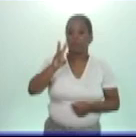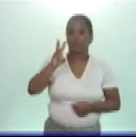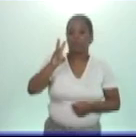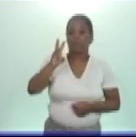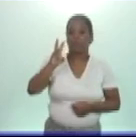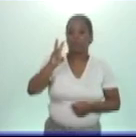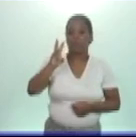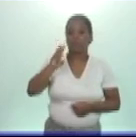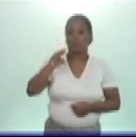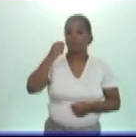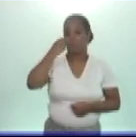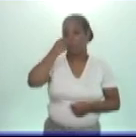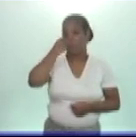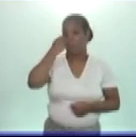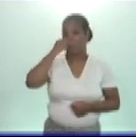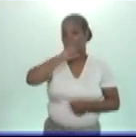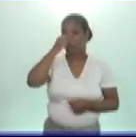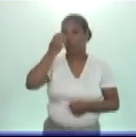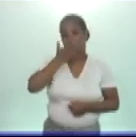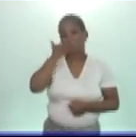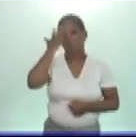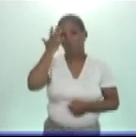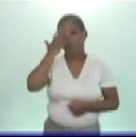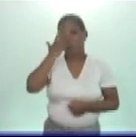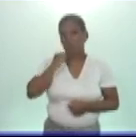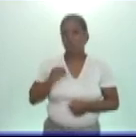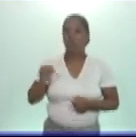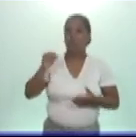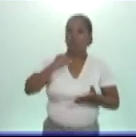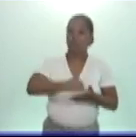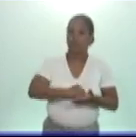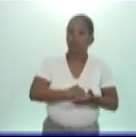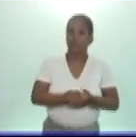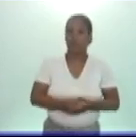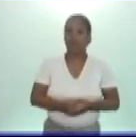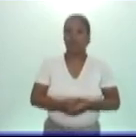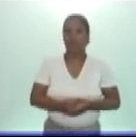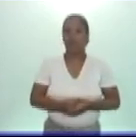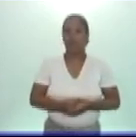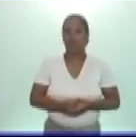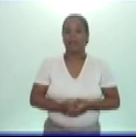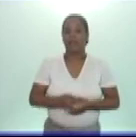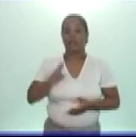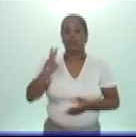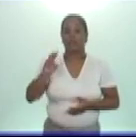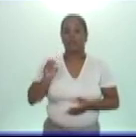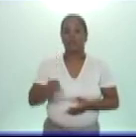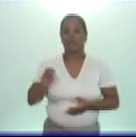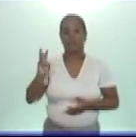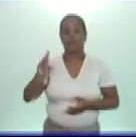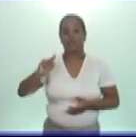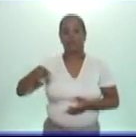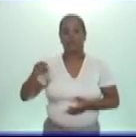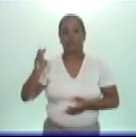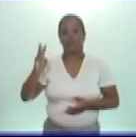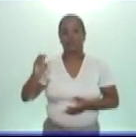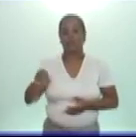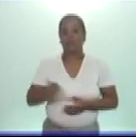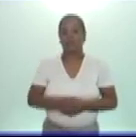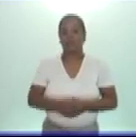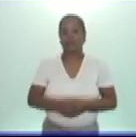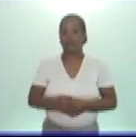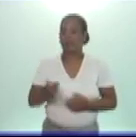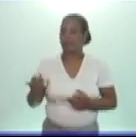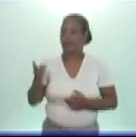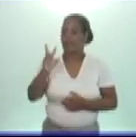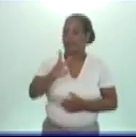miren, disculpen que aquí lo coloqué, pues, o sea, aparece 243,30 menos 633, es a la inversa,